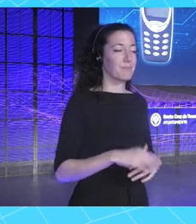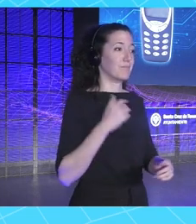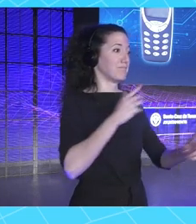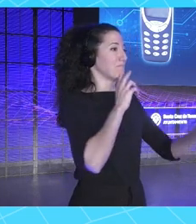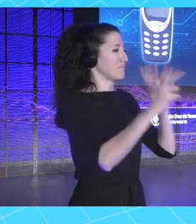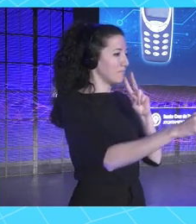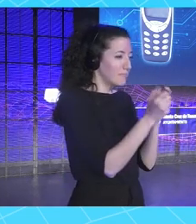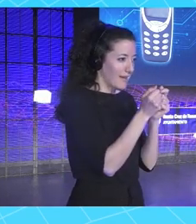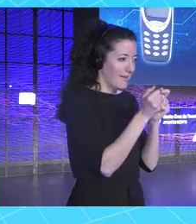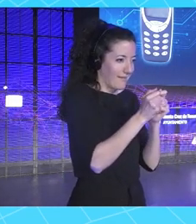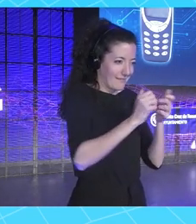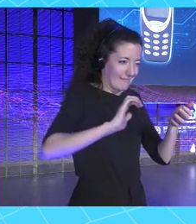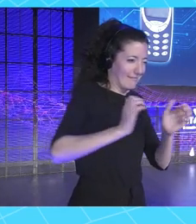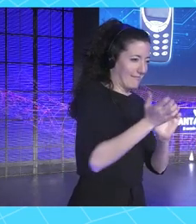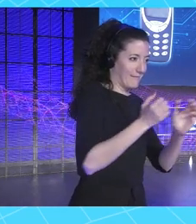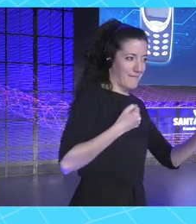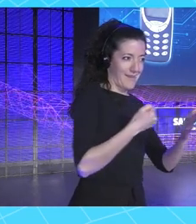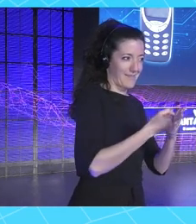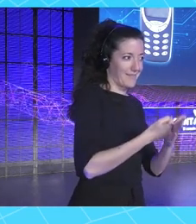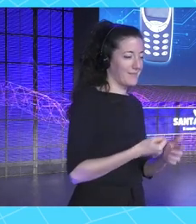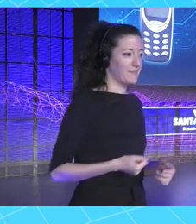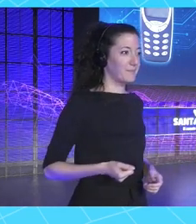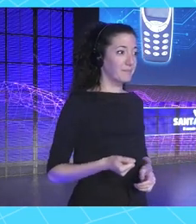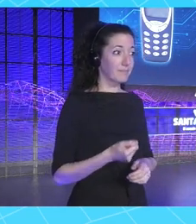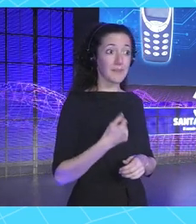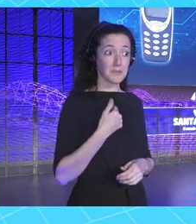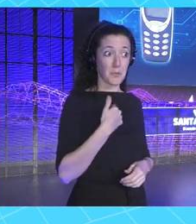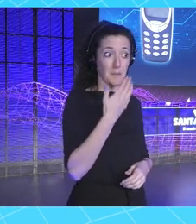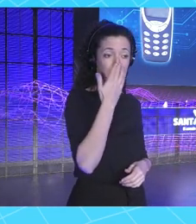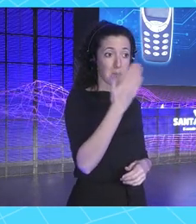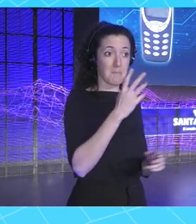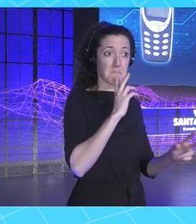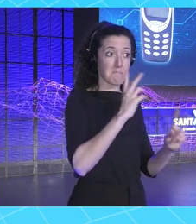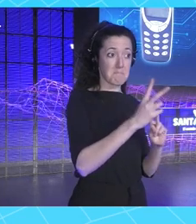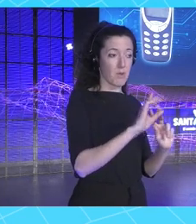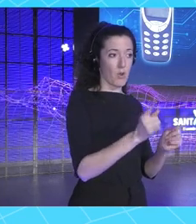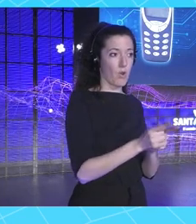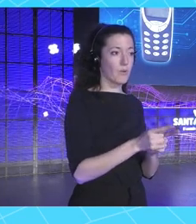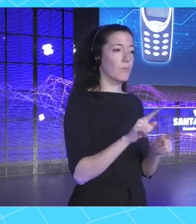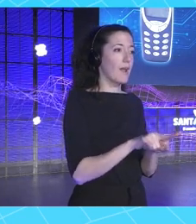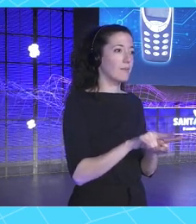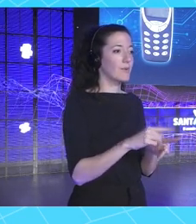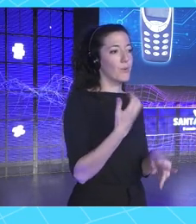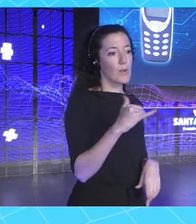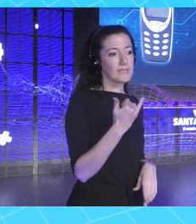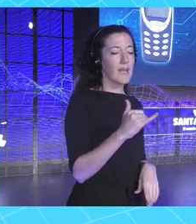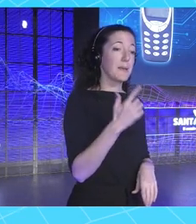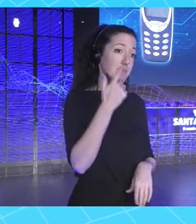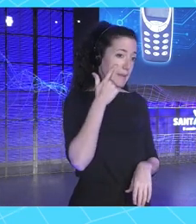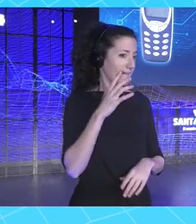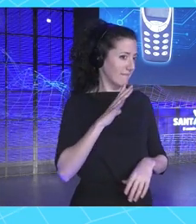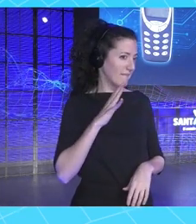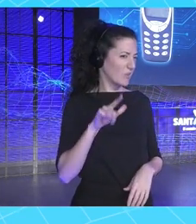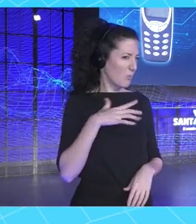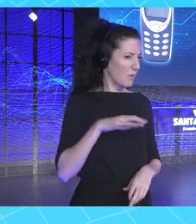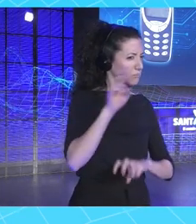máximo ahora esto si esto yo era conciso yo no recibía WhatsApp de oye perdona Puedes mirar a ver si me he dejado las gafas en la